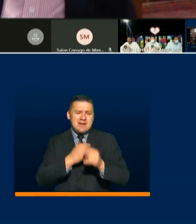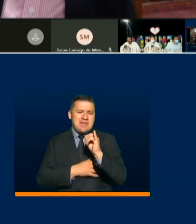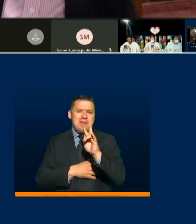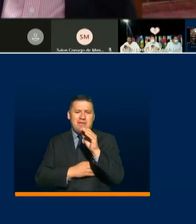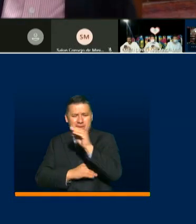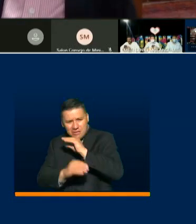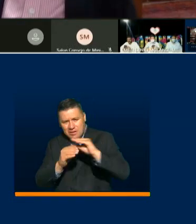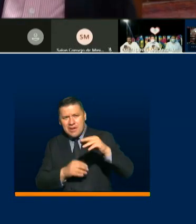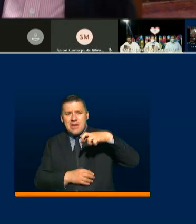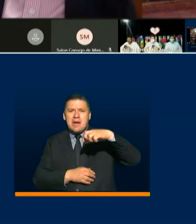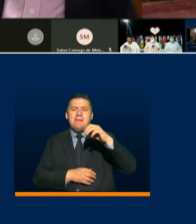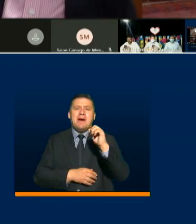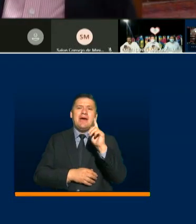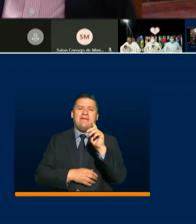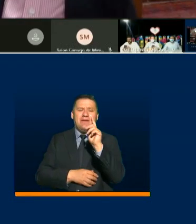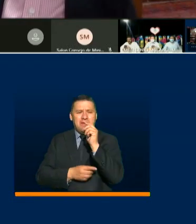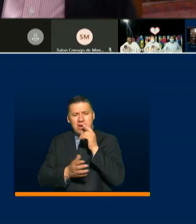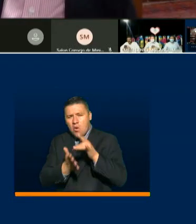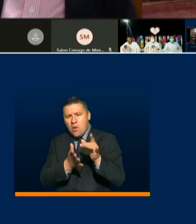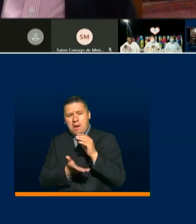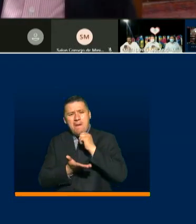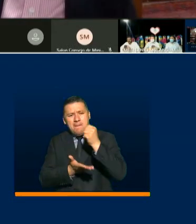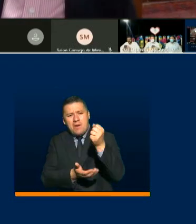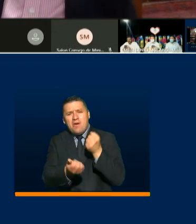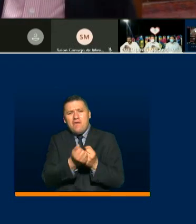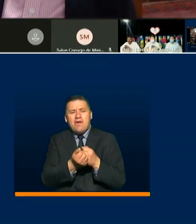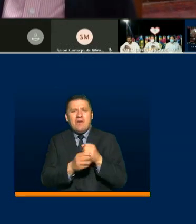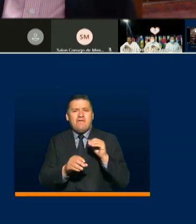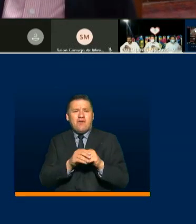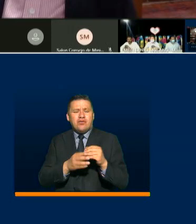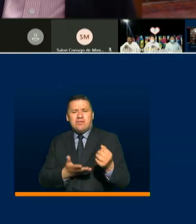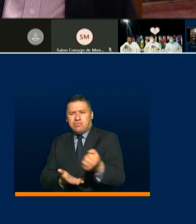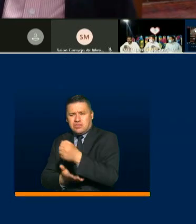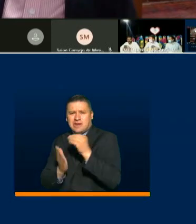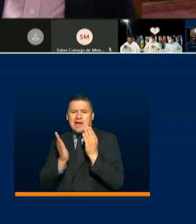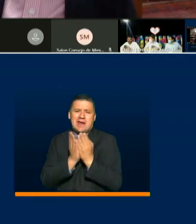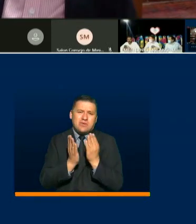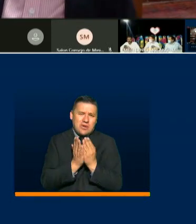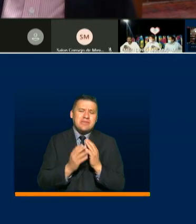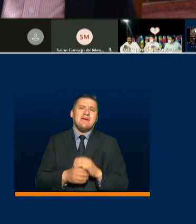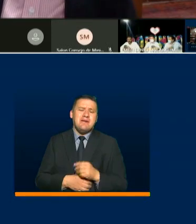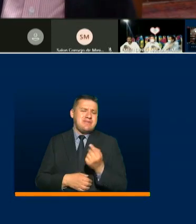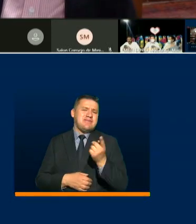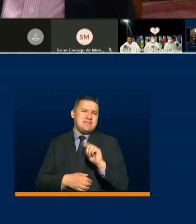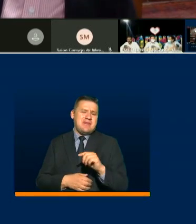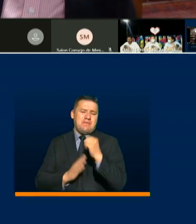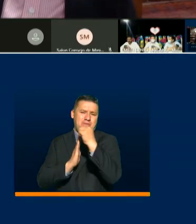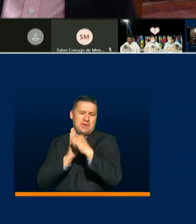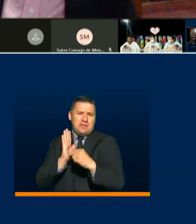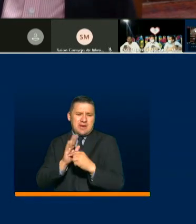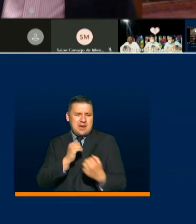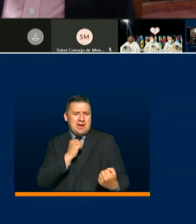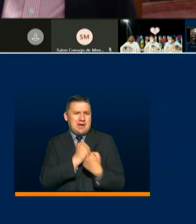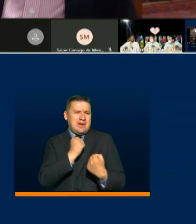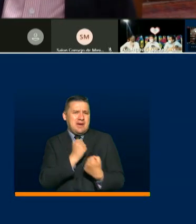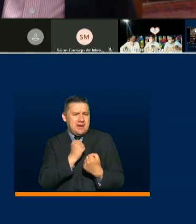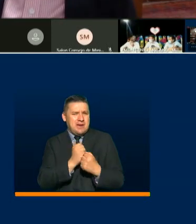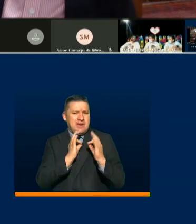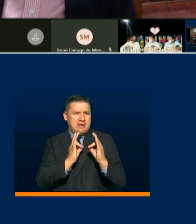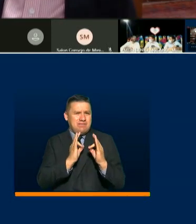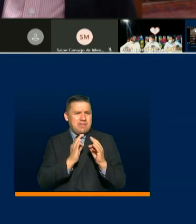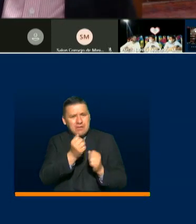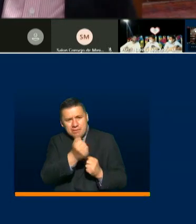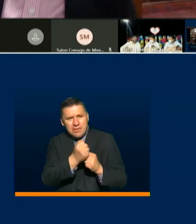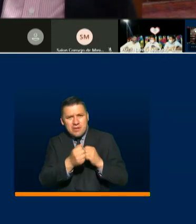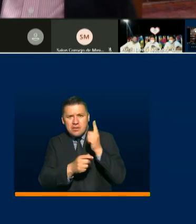IVA, PAEF, giros extraordinarios, fondo de solidaridad educativa, también los programas de apoyo a través de